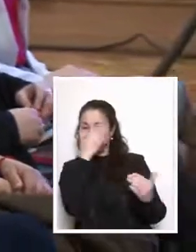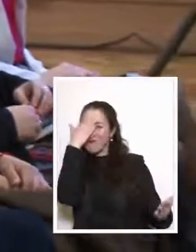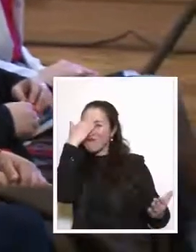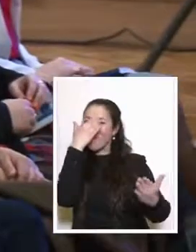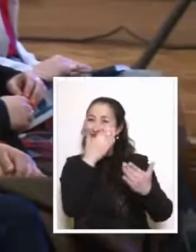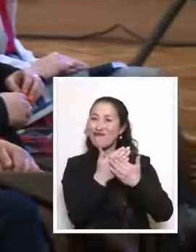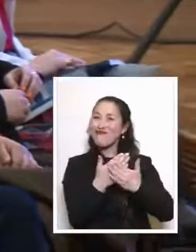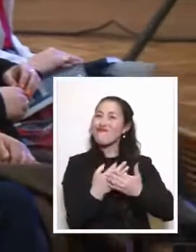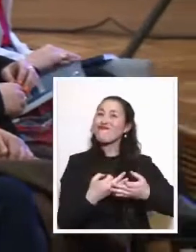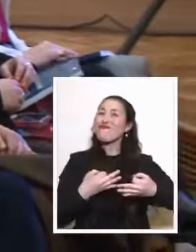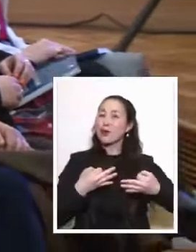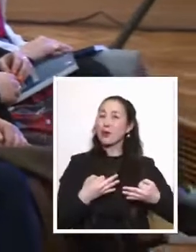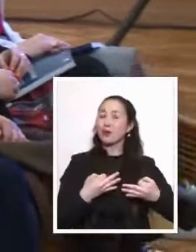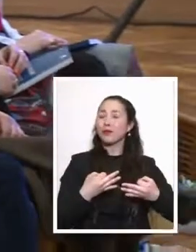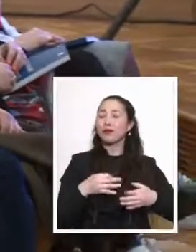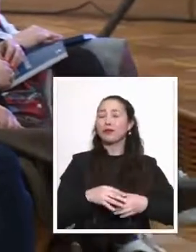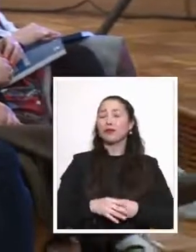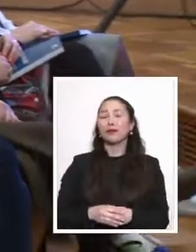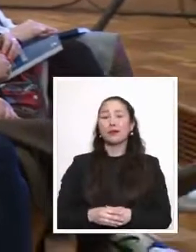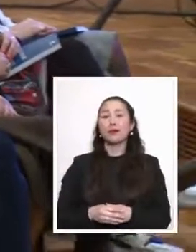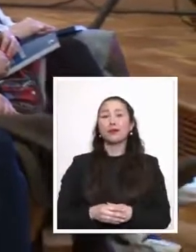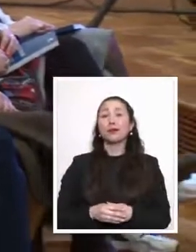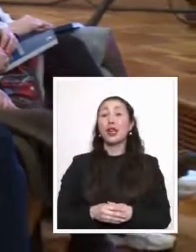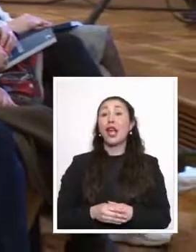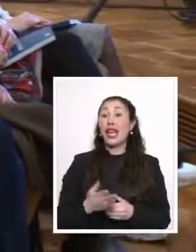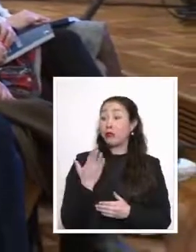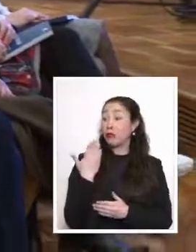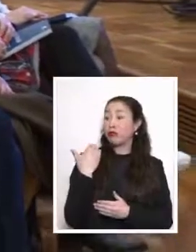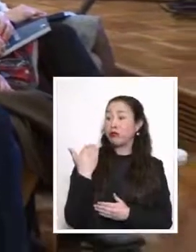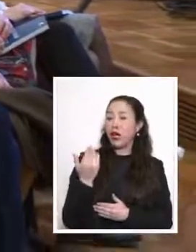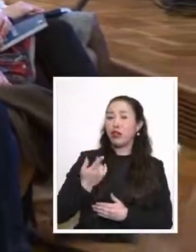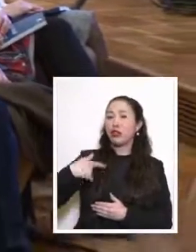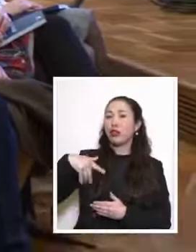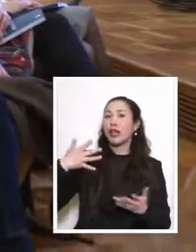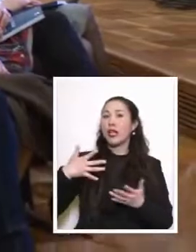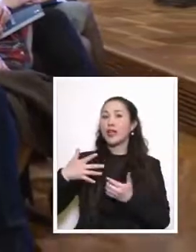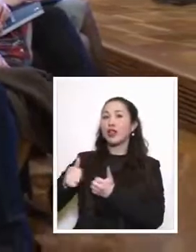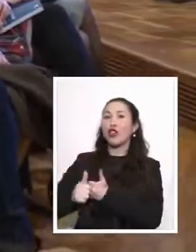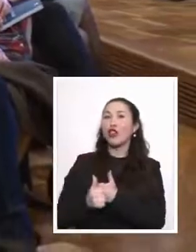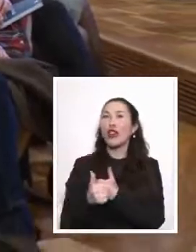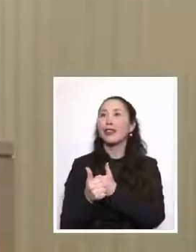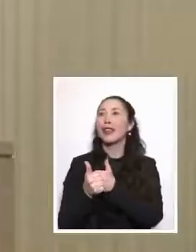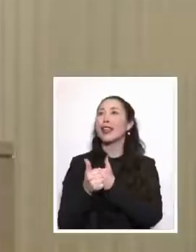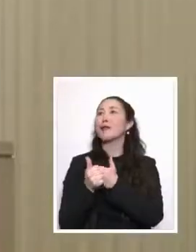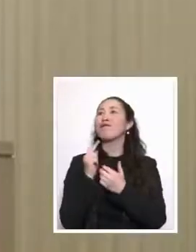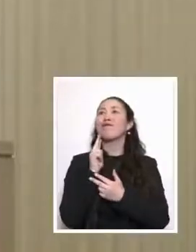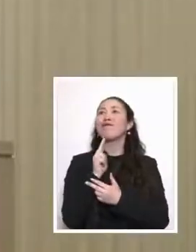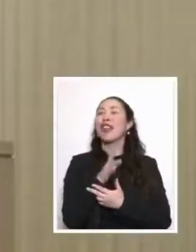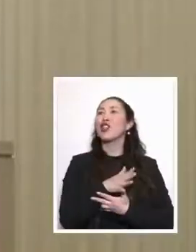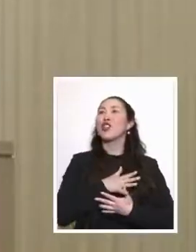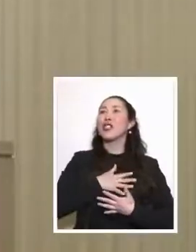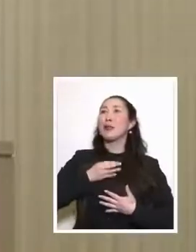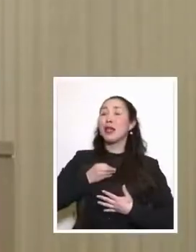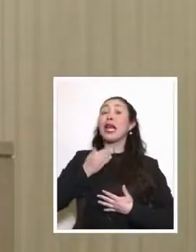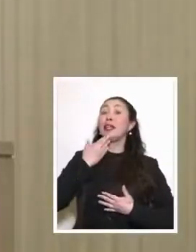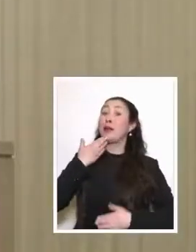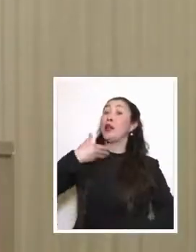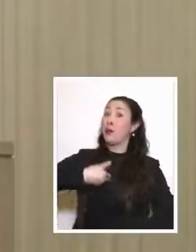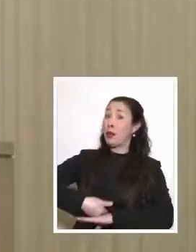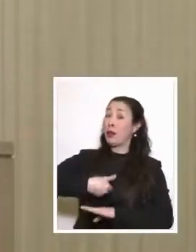humanidad. Este llamado nos orienta, nos inspira y también nos